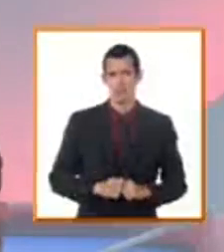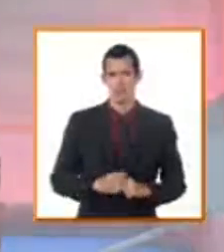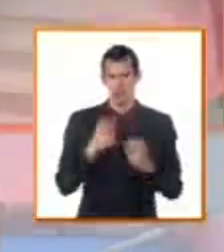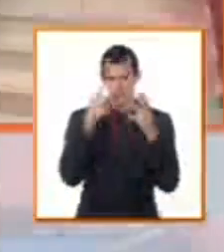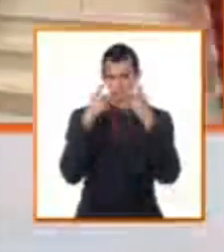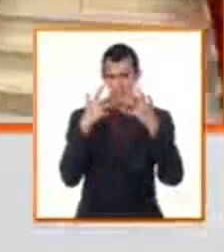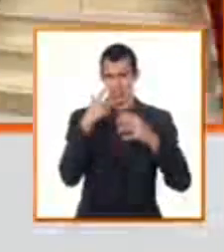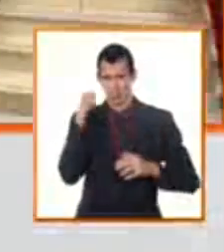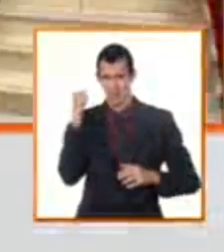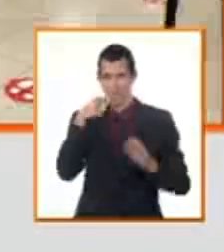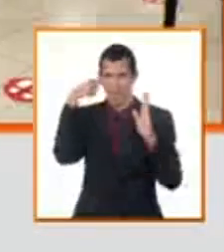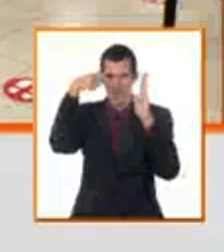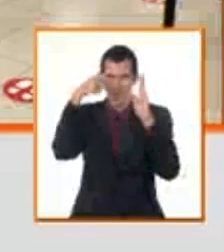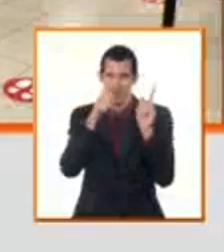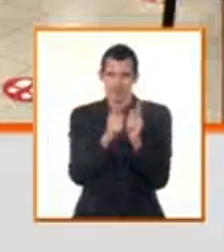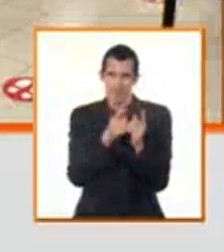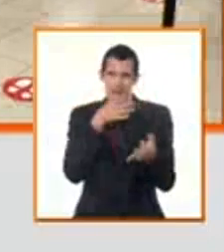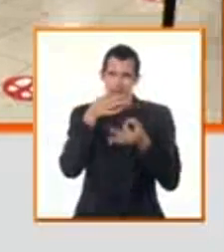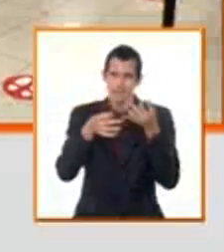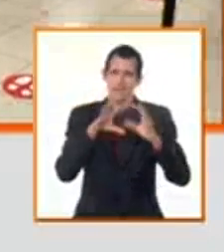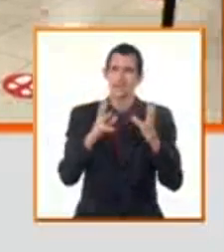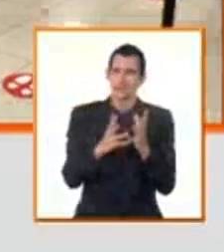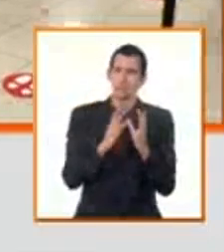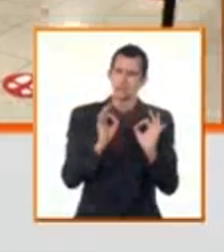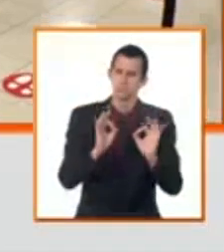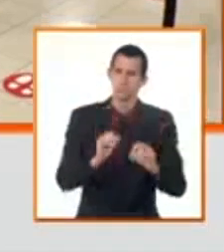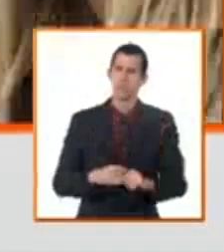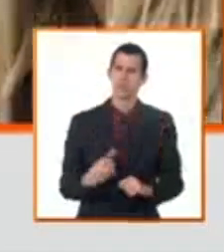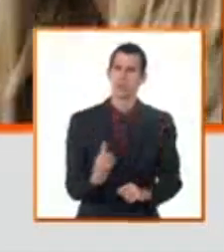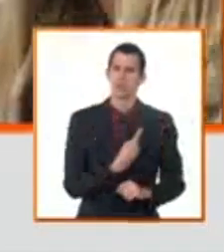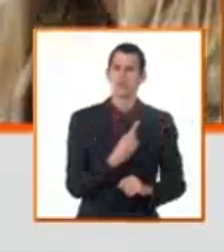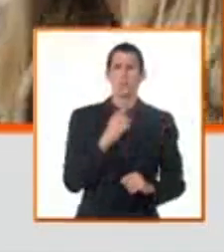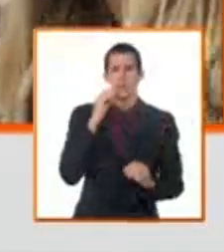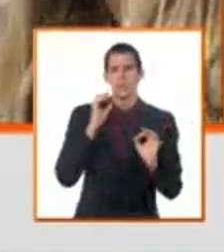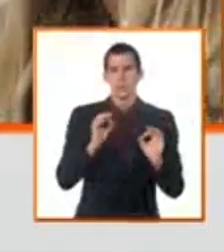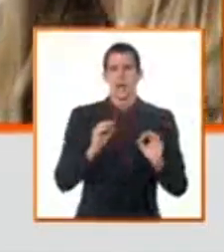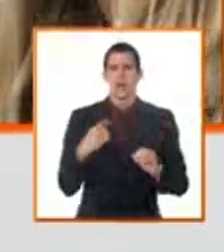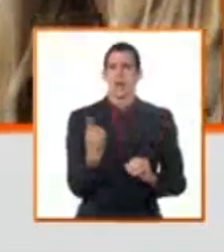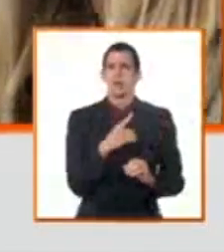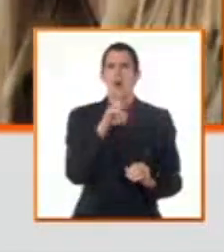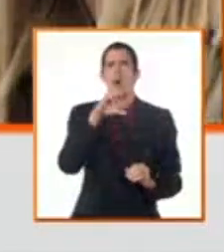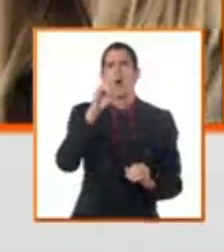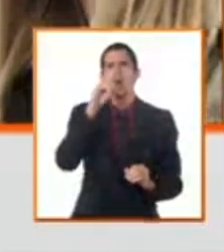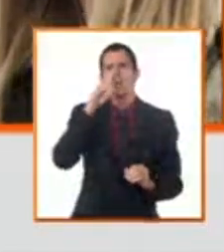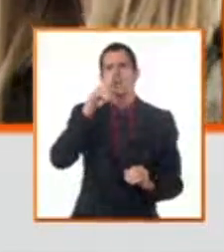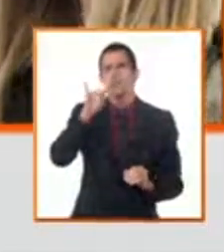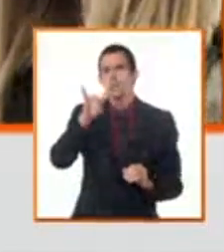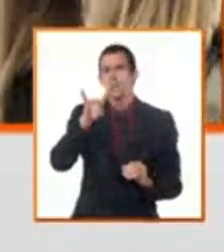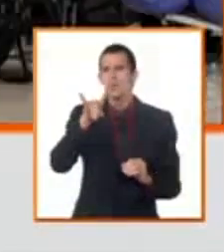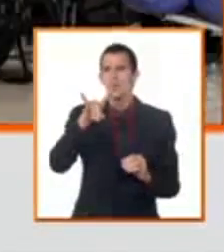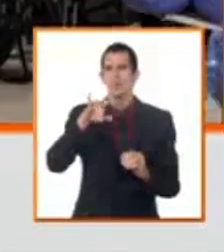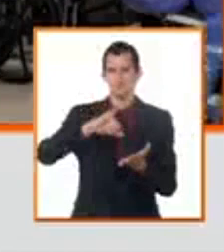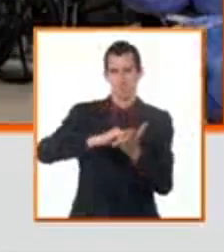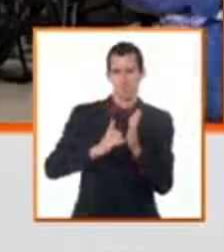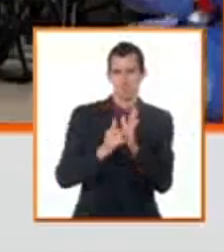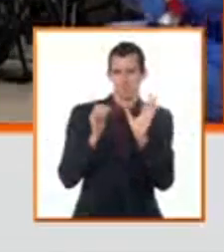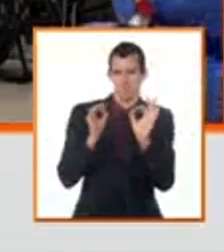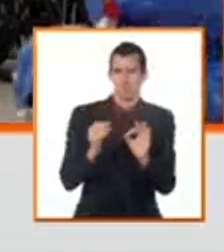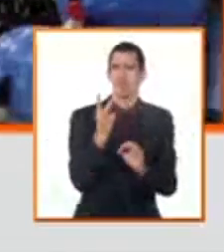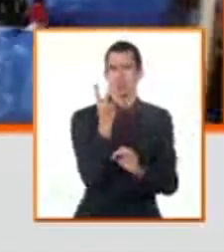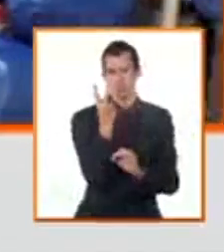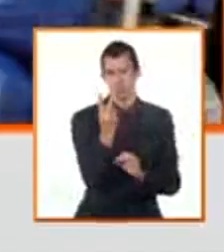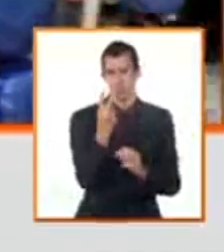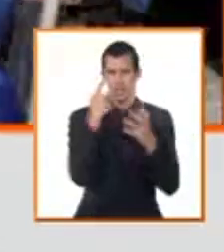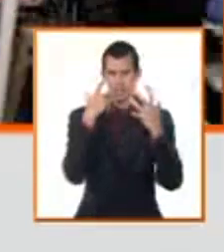se expuso. O sea, nosotros con la Oficina de Lucha contra las Drogas y el Delito de las Naciones Unidas tenemos dos proyectos importantes. Uno es el proyecto de